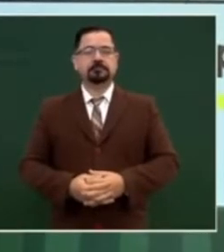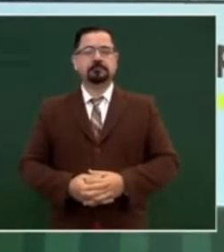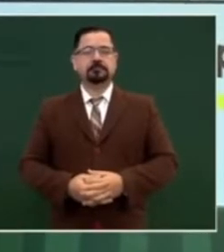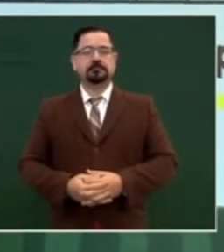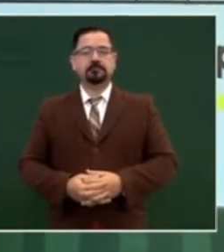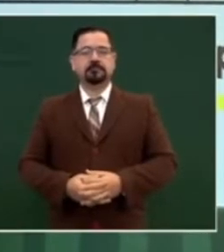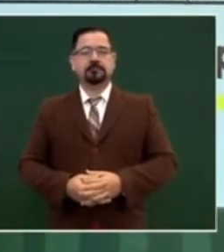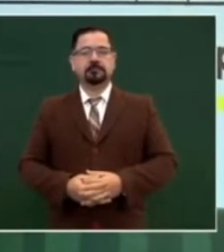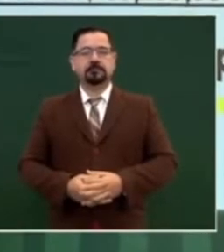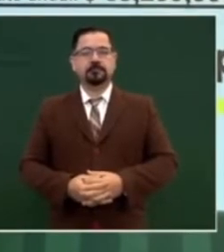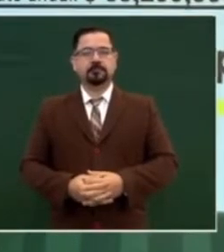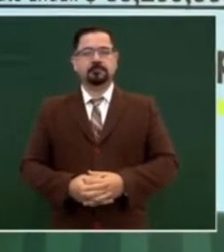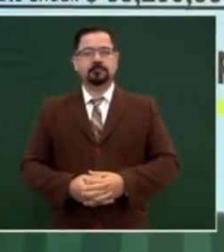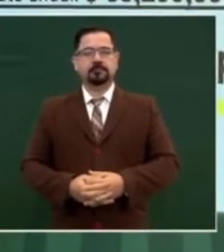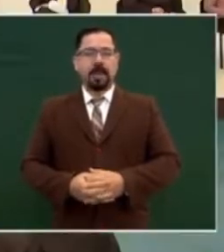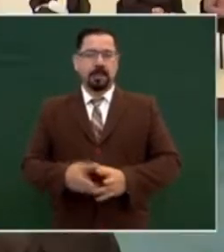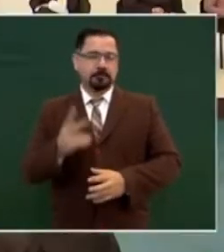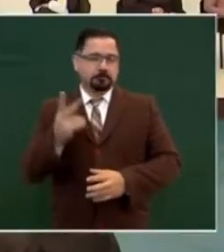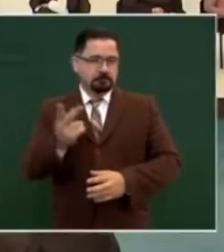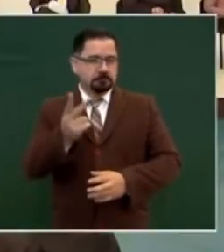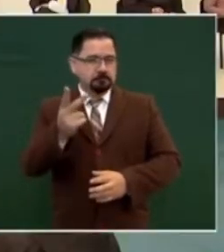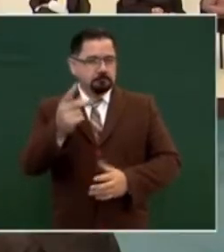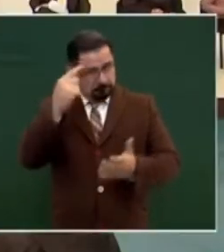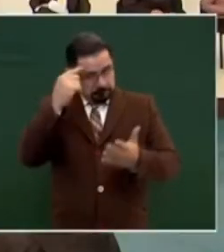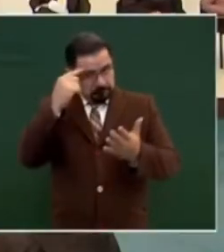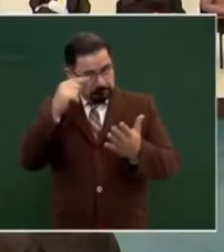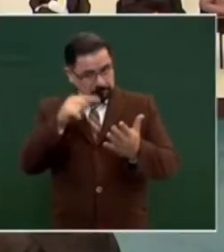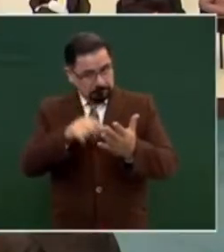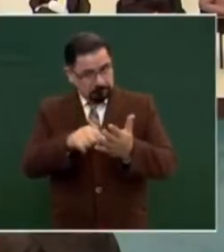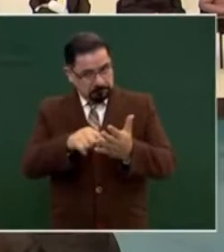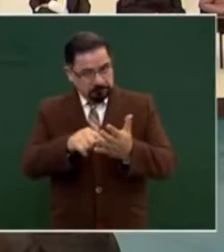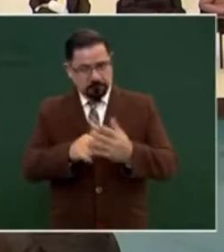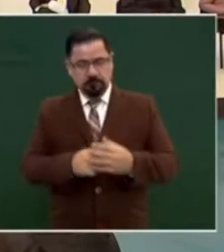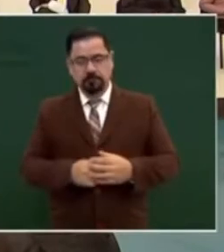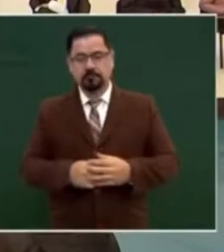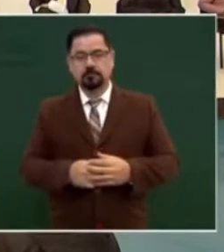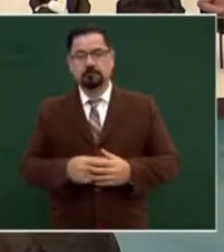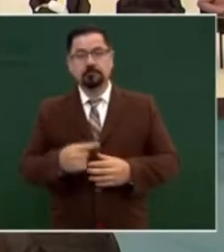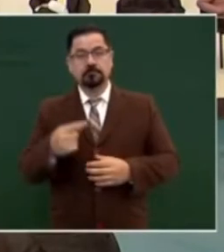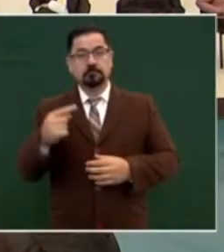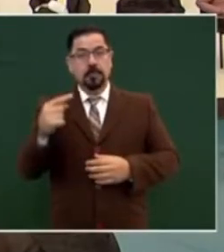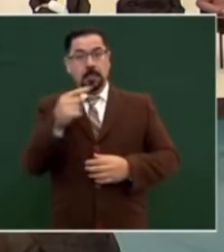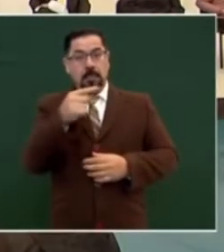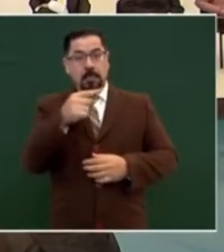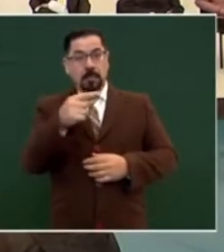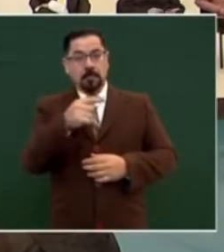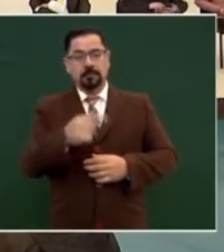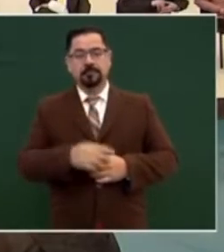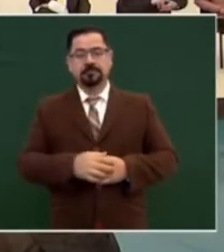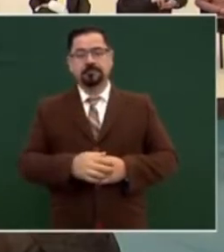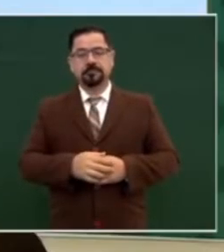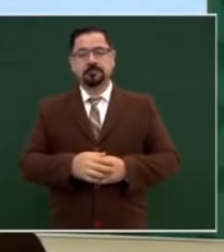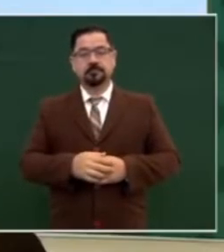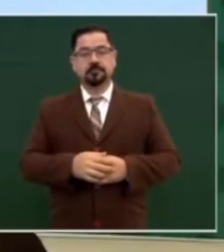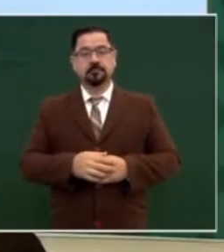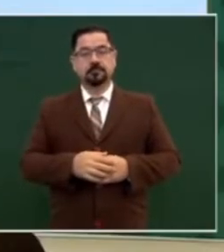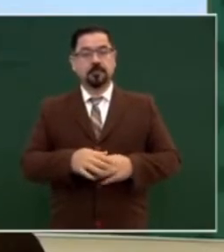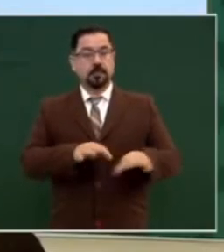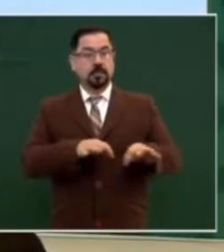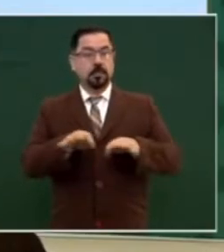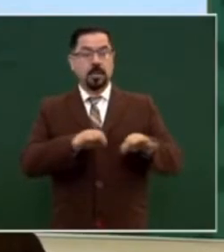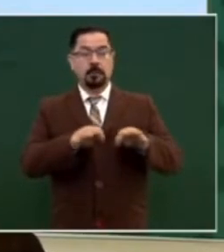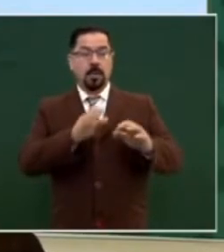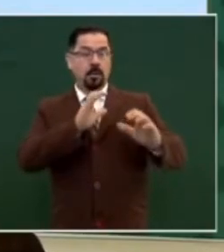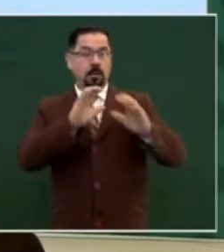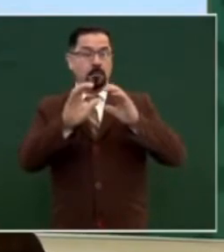muchas veces creo que es porque se trata de un periodista de altos vuelos